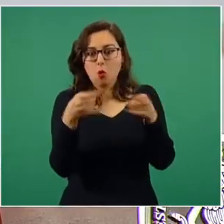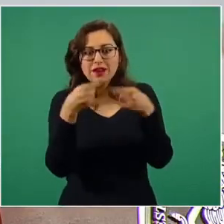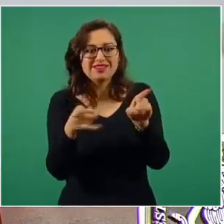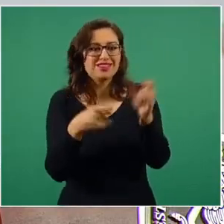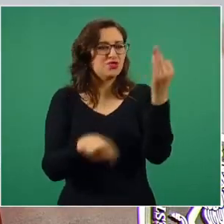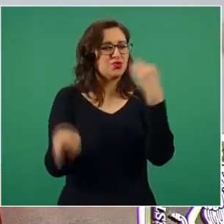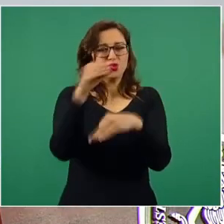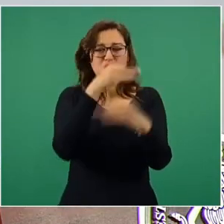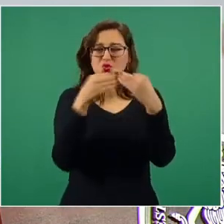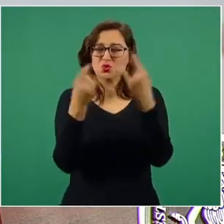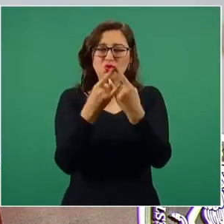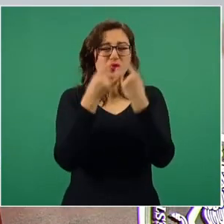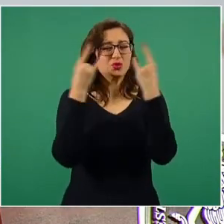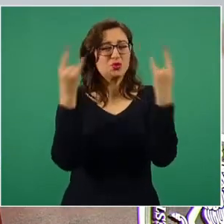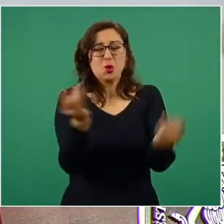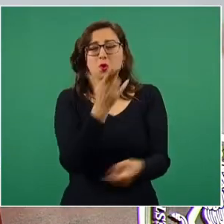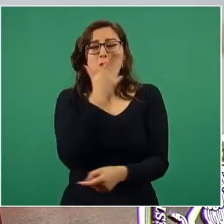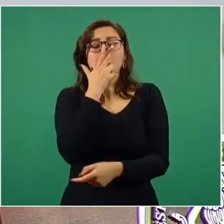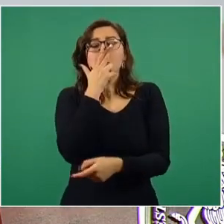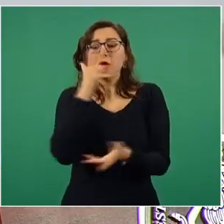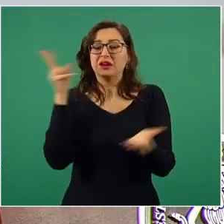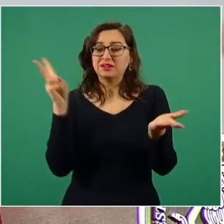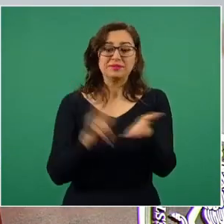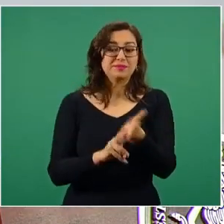histórico de primer orden.